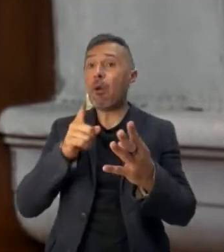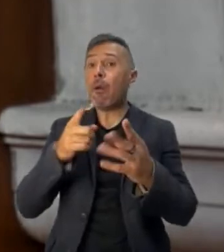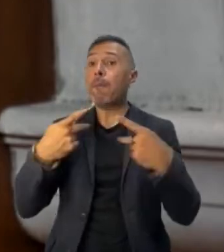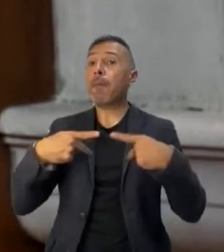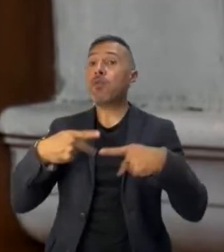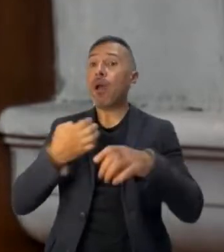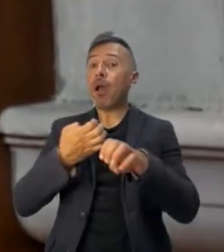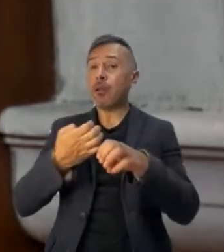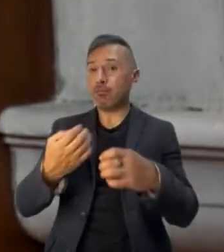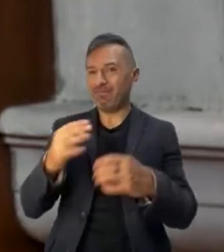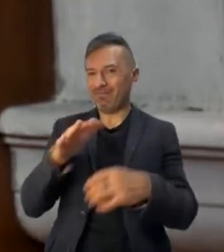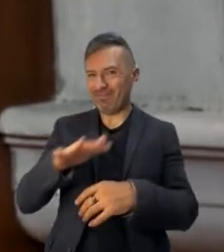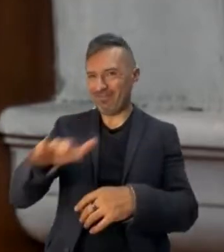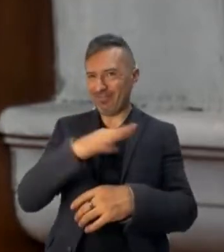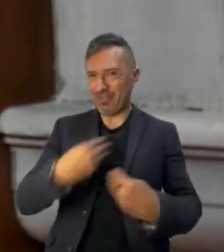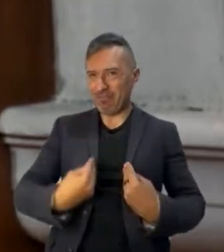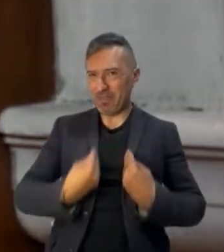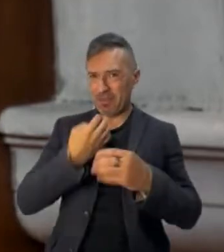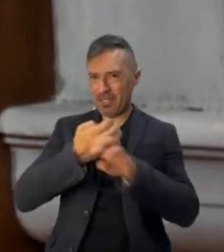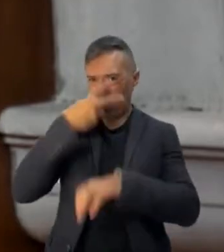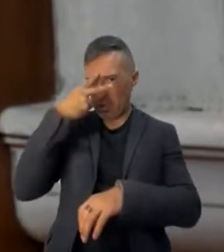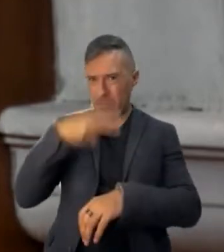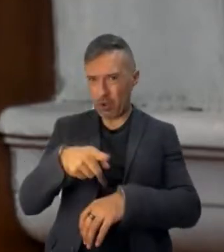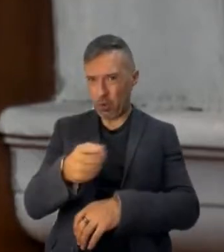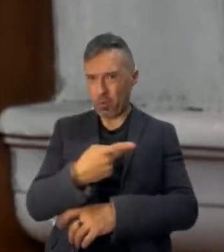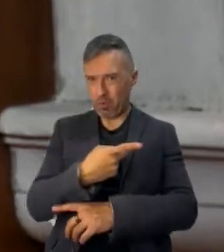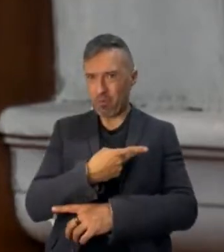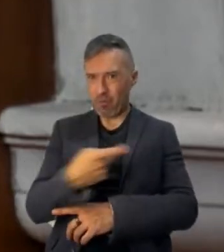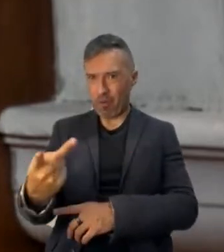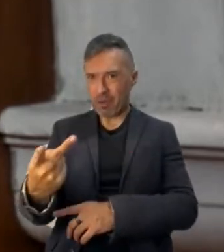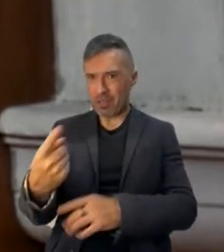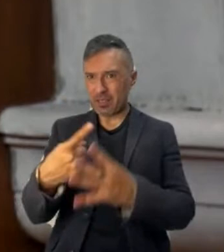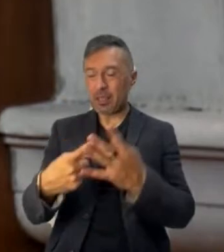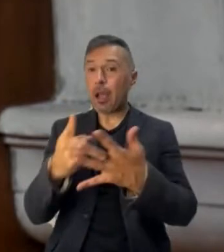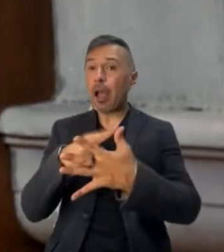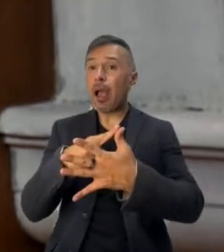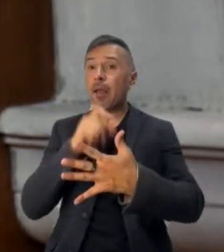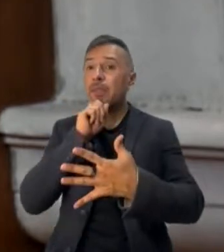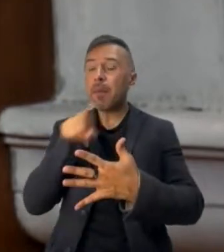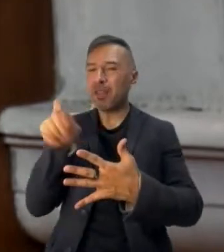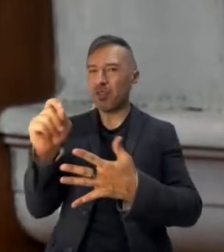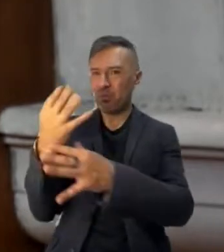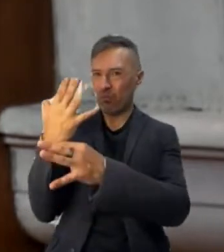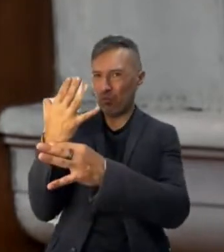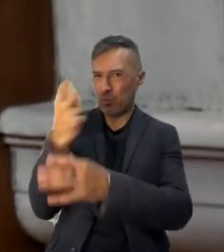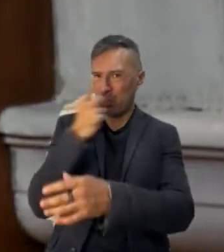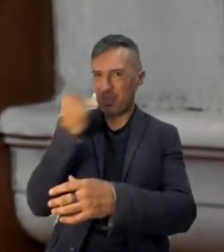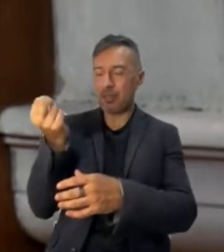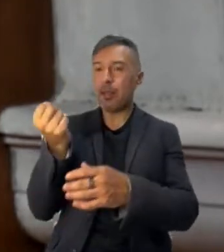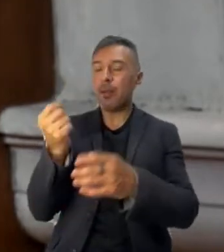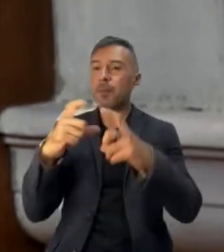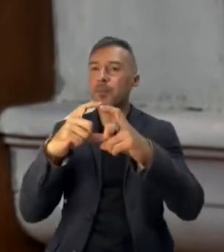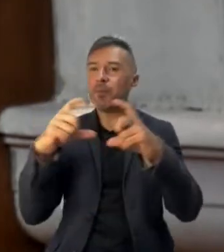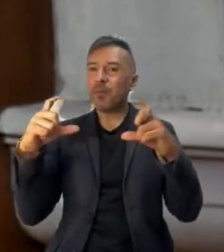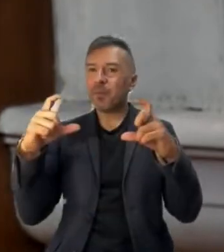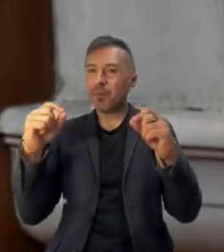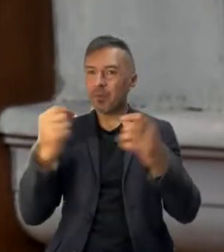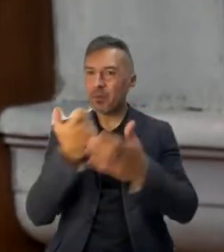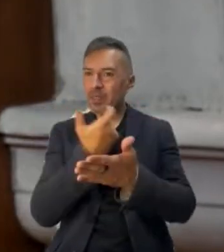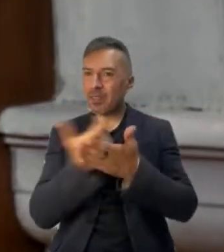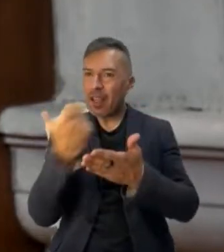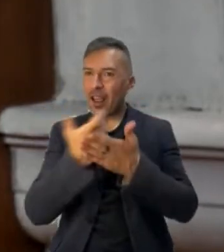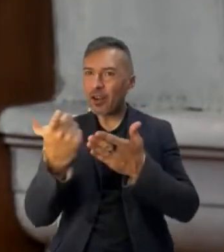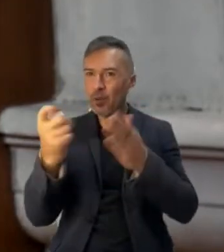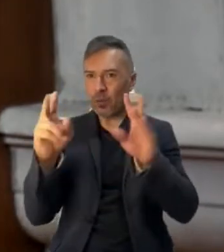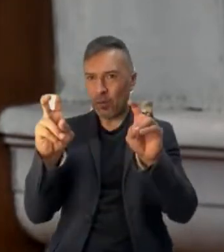así como el gran llamado salario rosa, que de acuerdo a las autoridades que recién